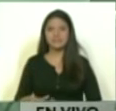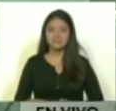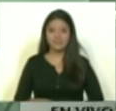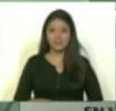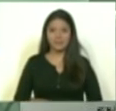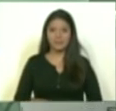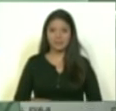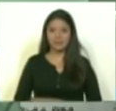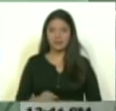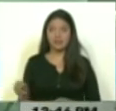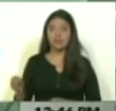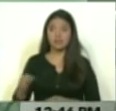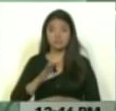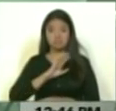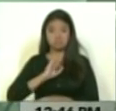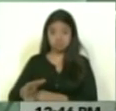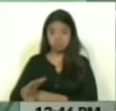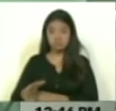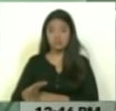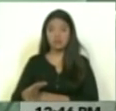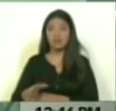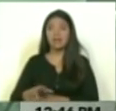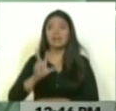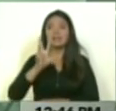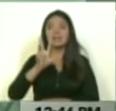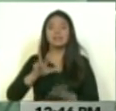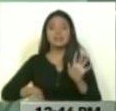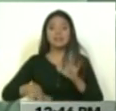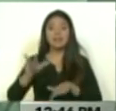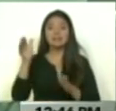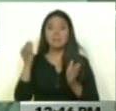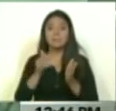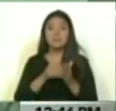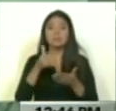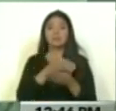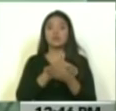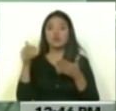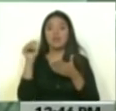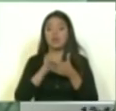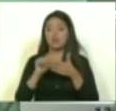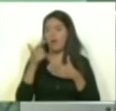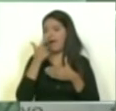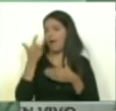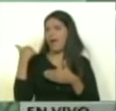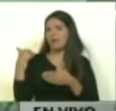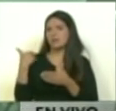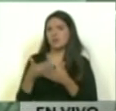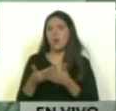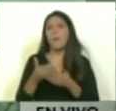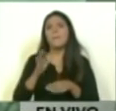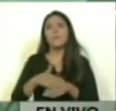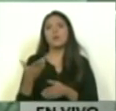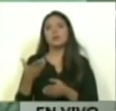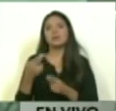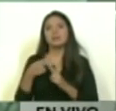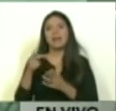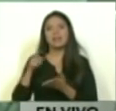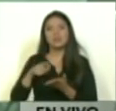le impusieron una multa de 13 mil millones de dólares en los Estados Unidos hace unos años por malas prácticas hipotecarias.